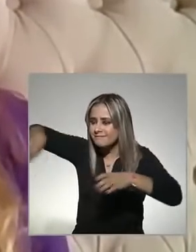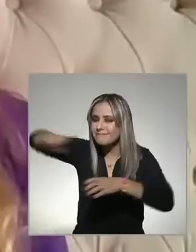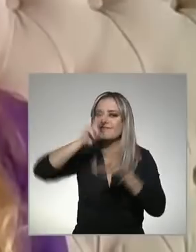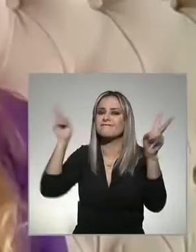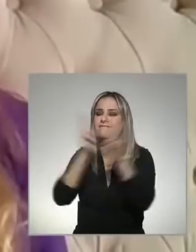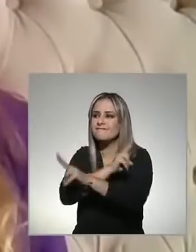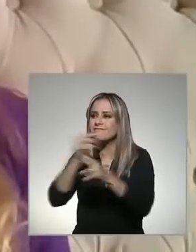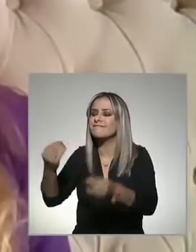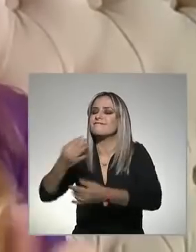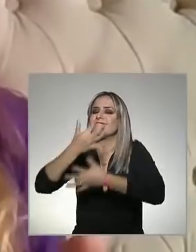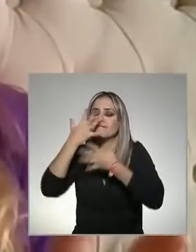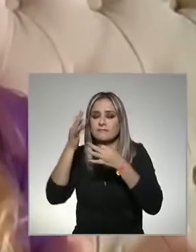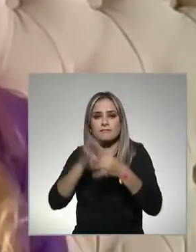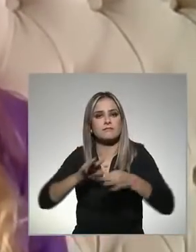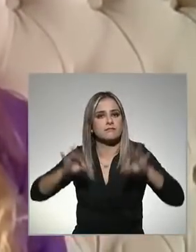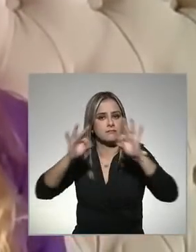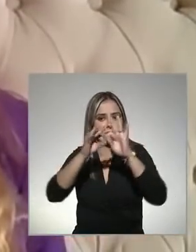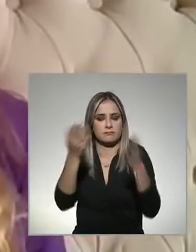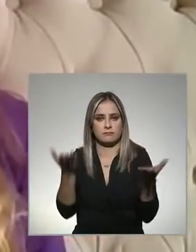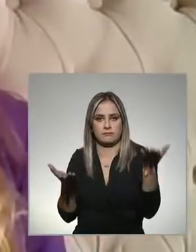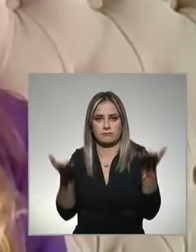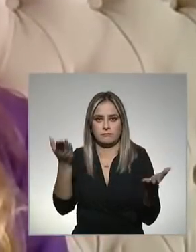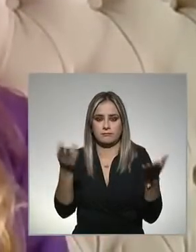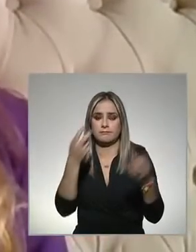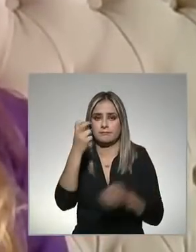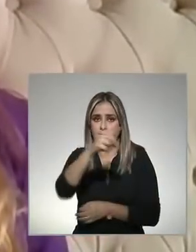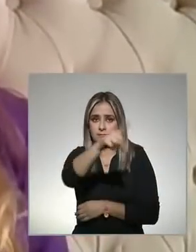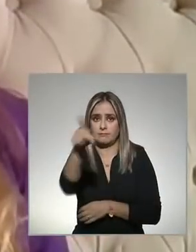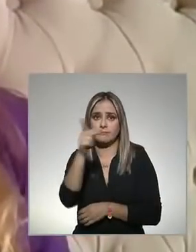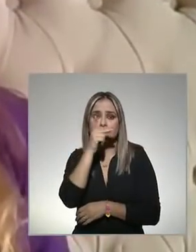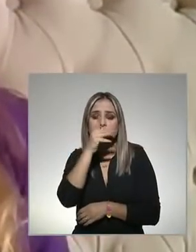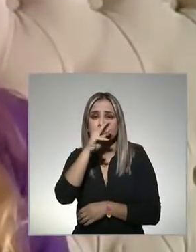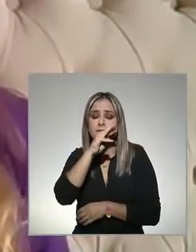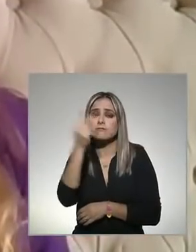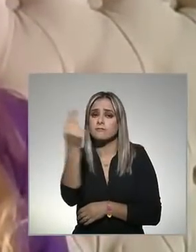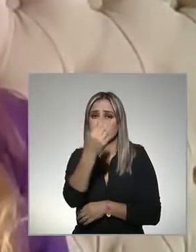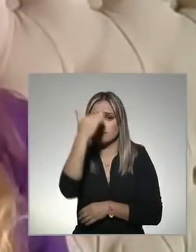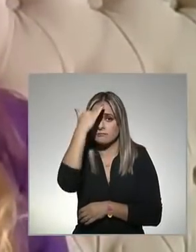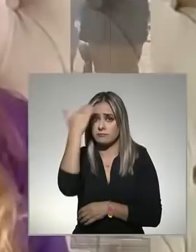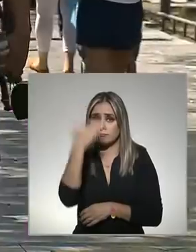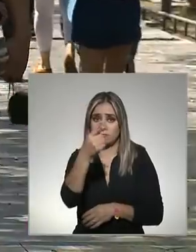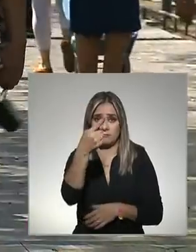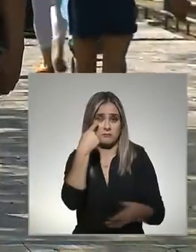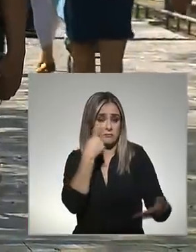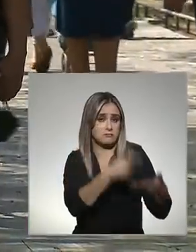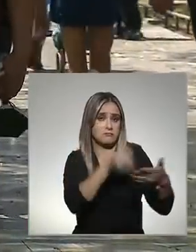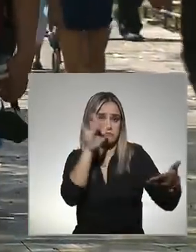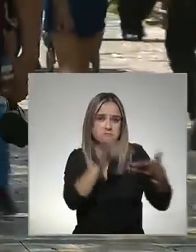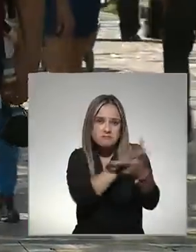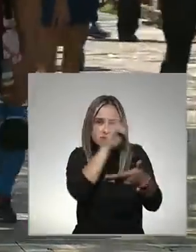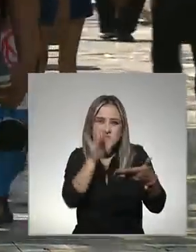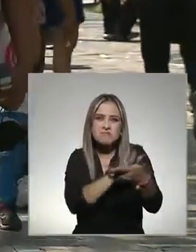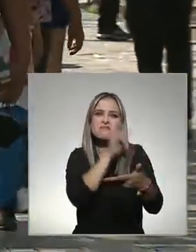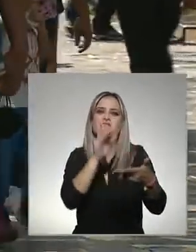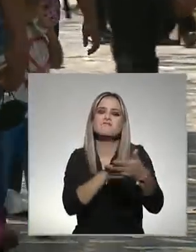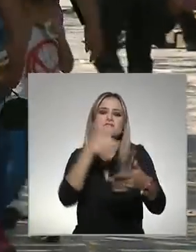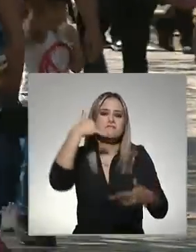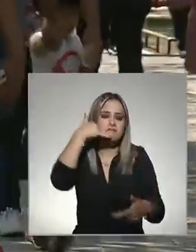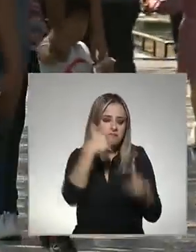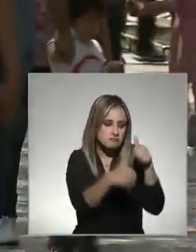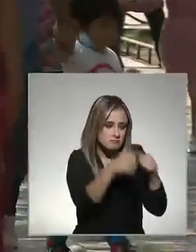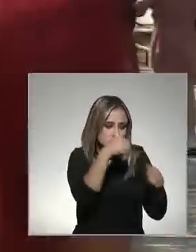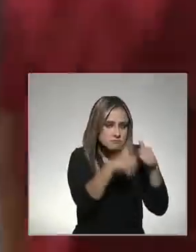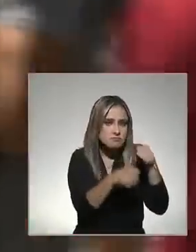importante que los padres y los adultos tengan presente que este tipo de pantallas están diseñadas para